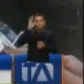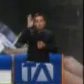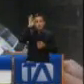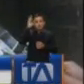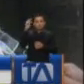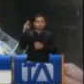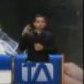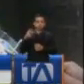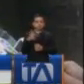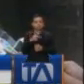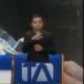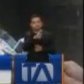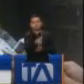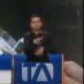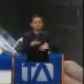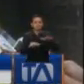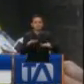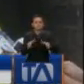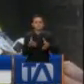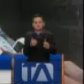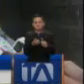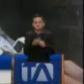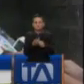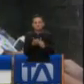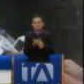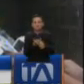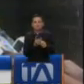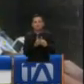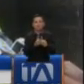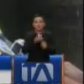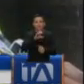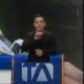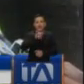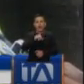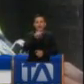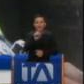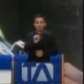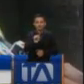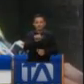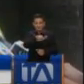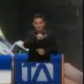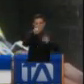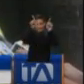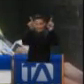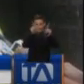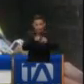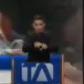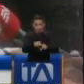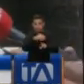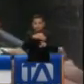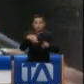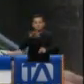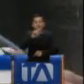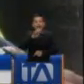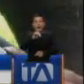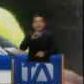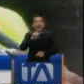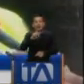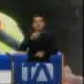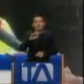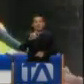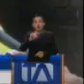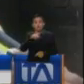Fue interceptado a la altura más o menos de la Y del Cajas, en el tramo Y del Cajas y Tabacundo. Esta droga, dentro